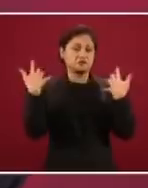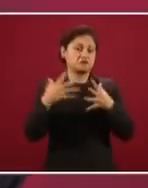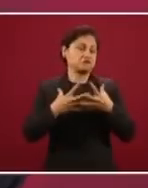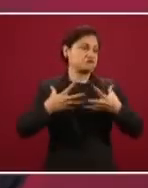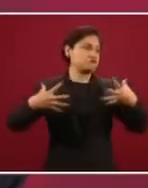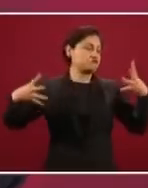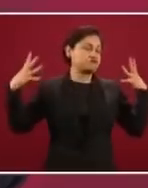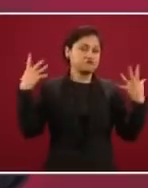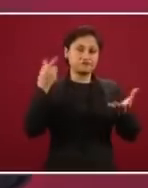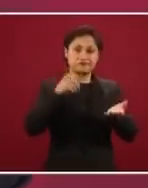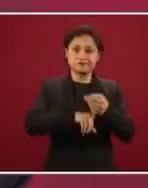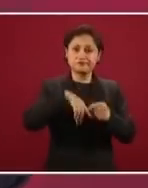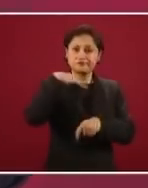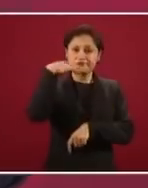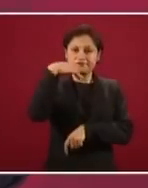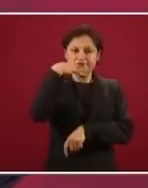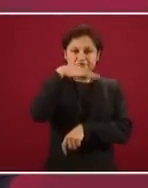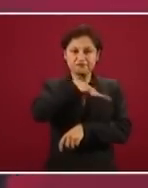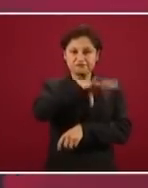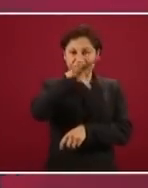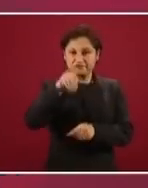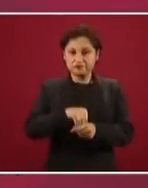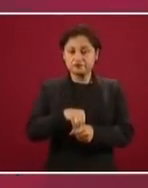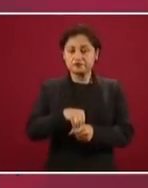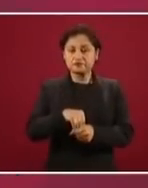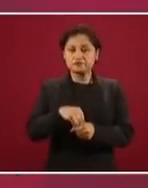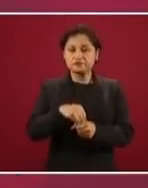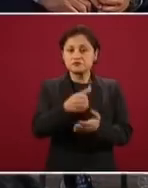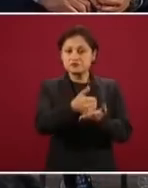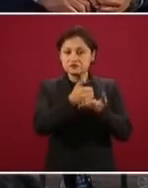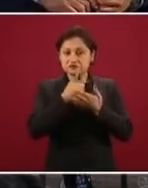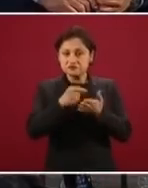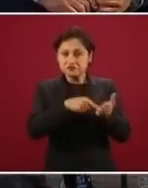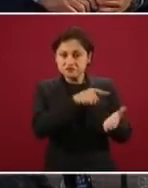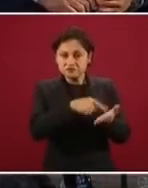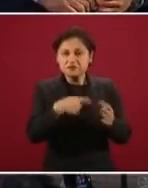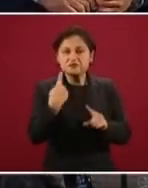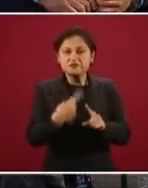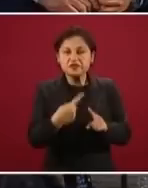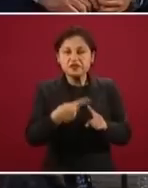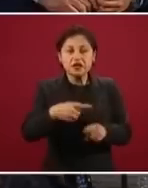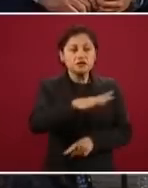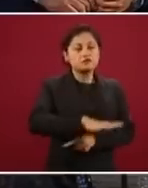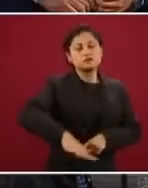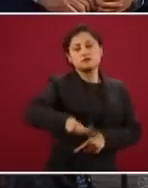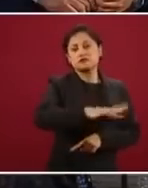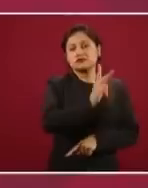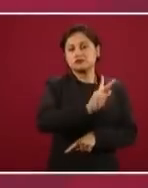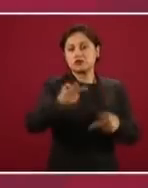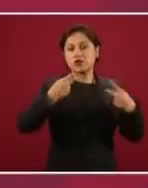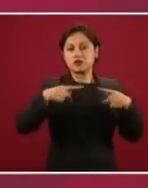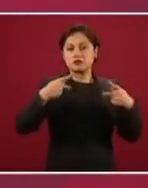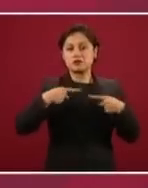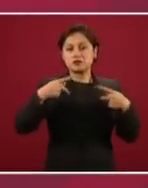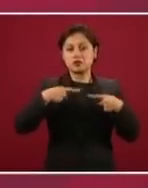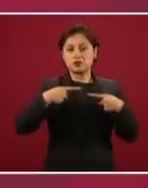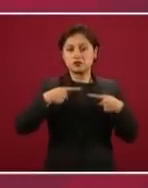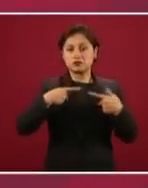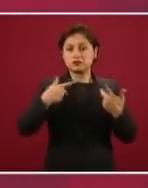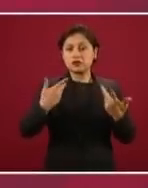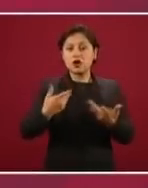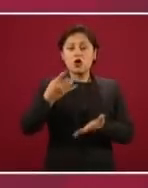y corrupto nos ayudó el pueblo nuestro único amo es el pueblo